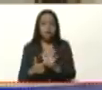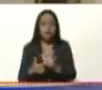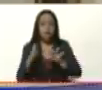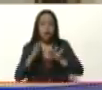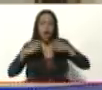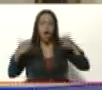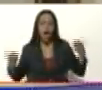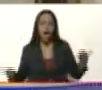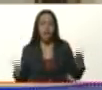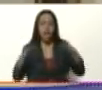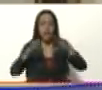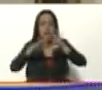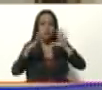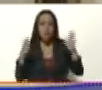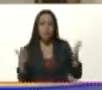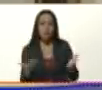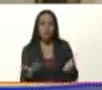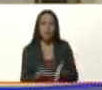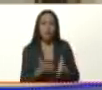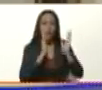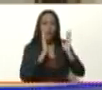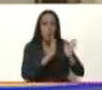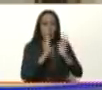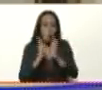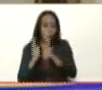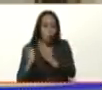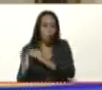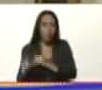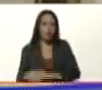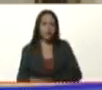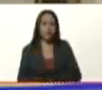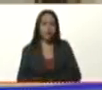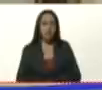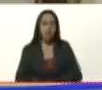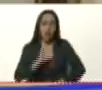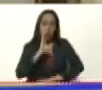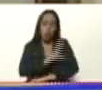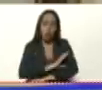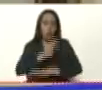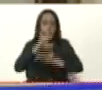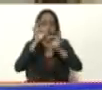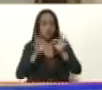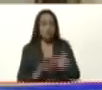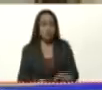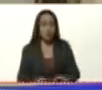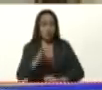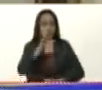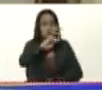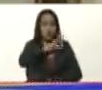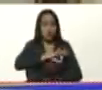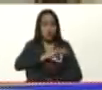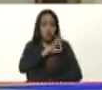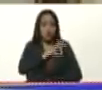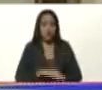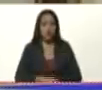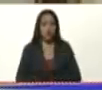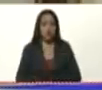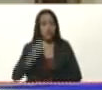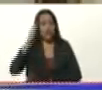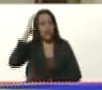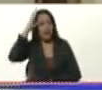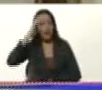datos confiables de cuántos casos de contagio y cuántos muertos pudiera haber. Es una alerta que han lanzado en